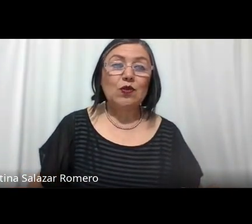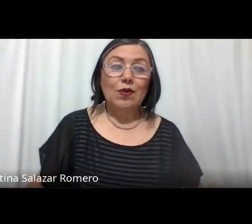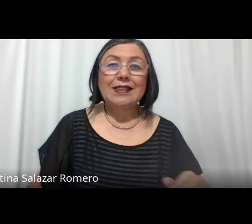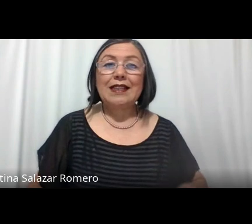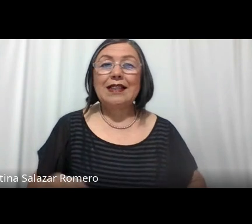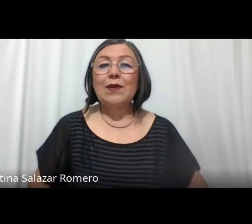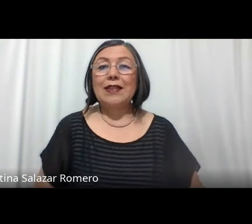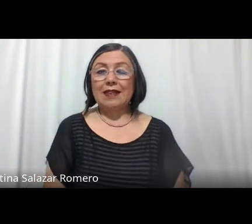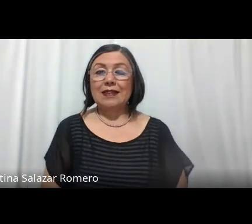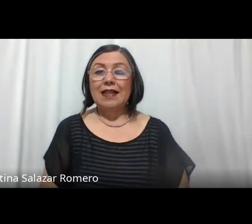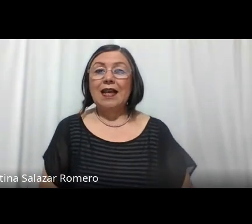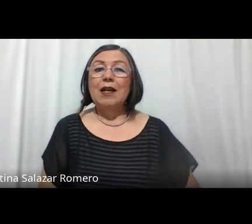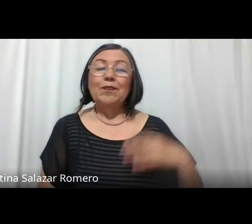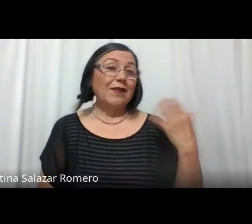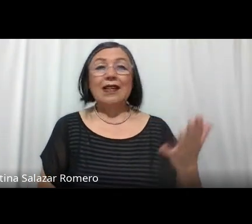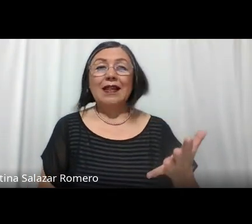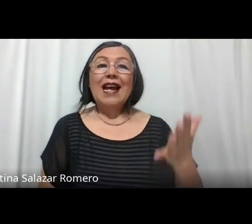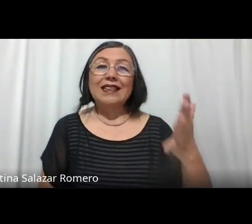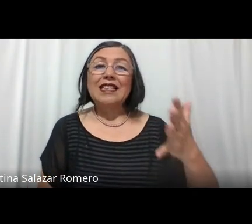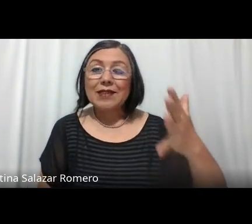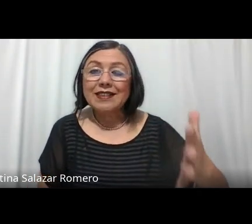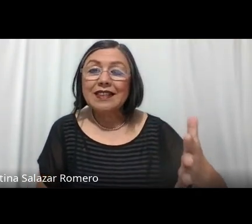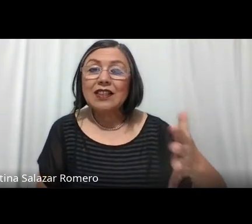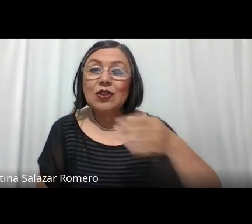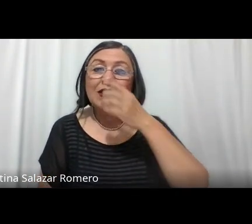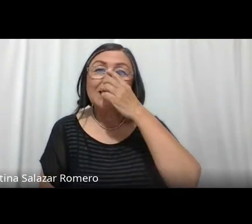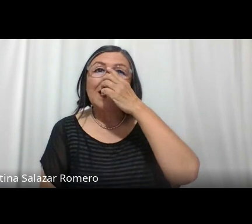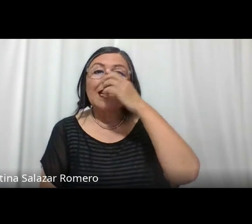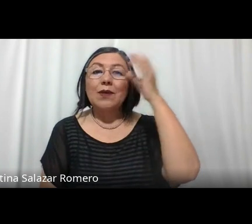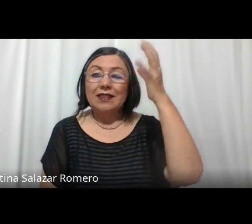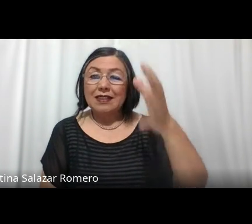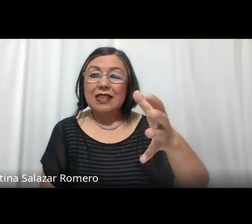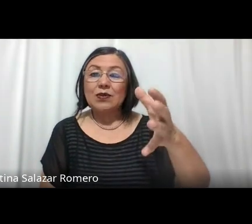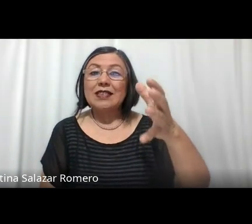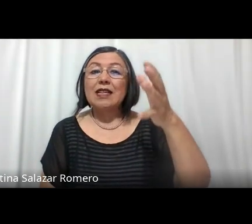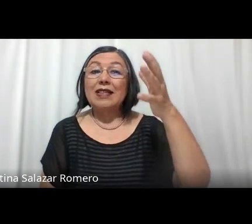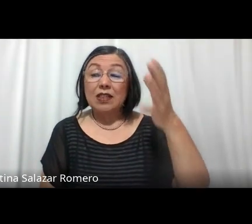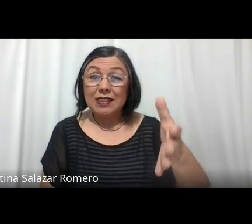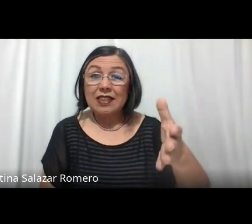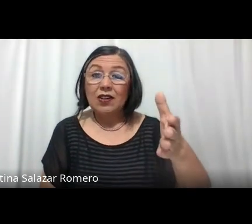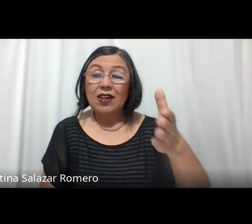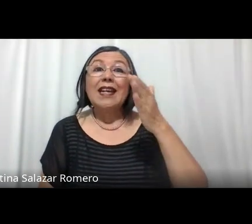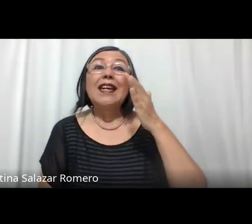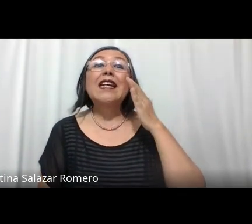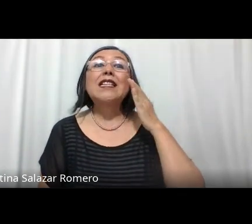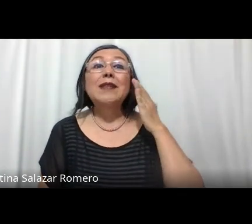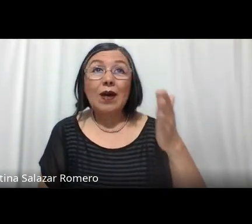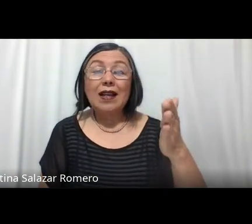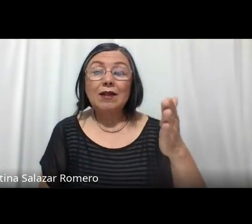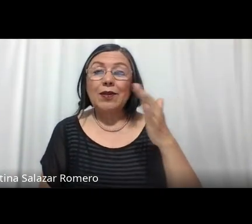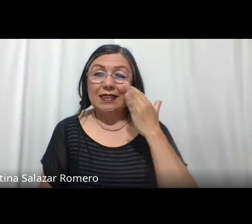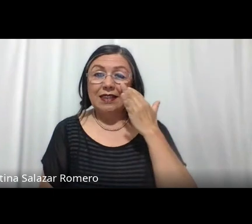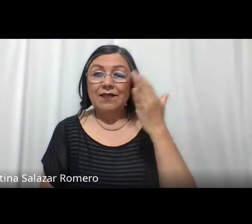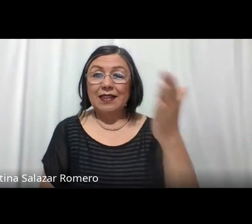son usuarias de la lengua de señas. Hay que tener presente entonces que la lengua de señas es un sistema lingüístico, es